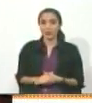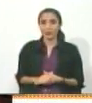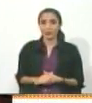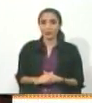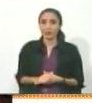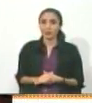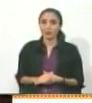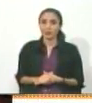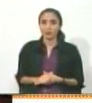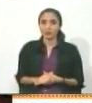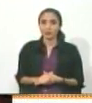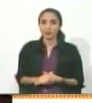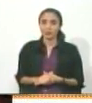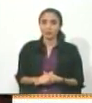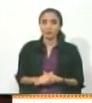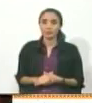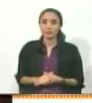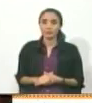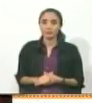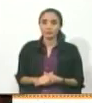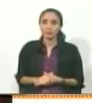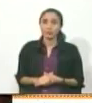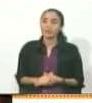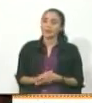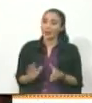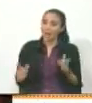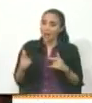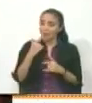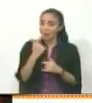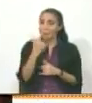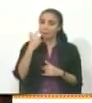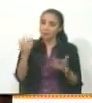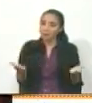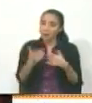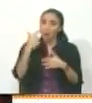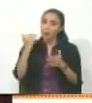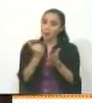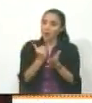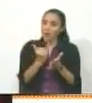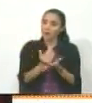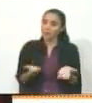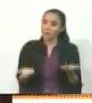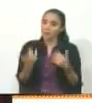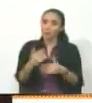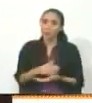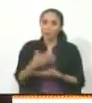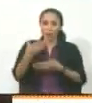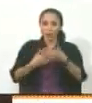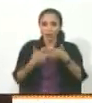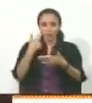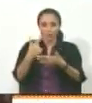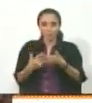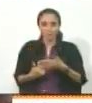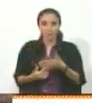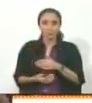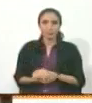Saca tu cuenta bien. El que ríe de último, ríe mejor.